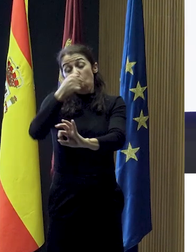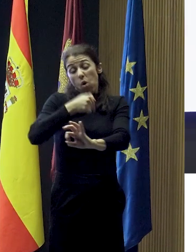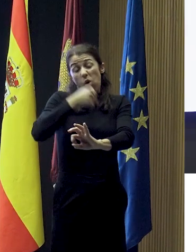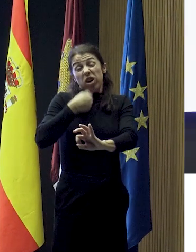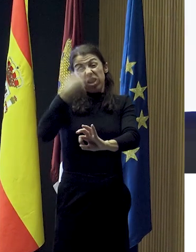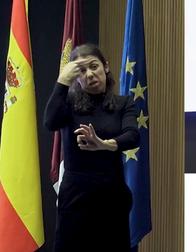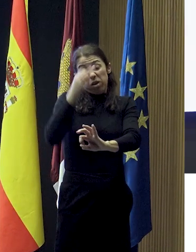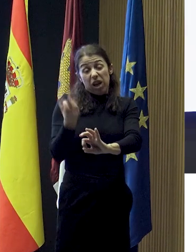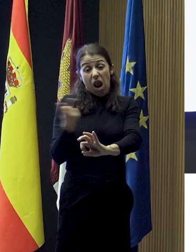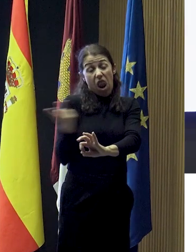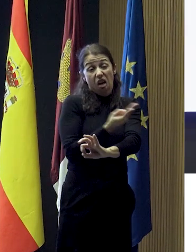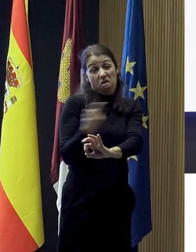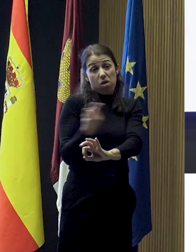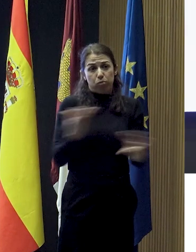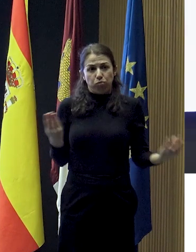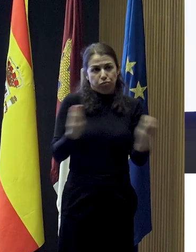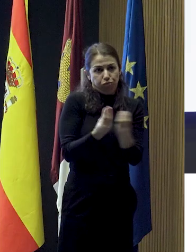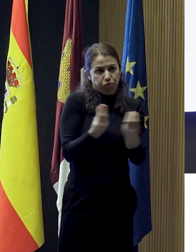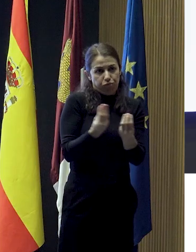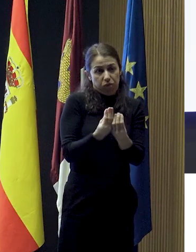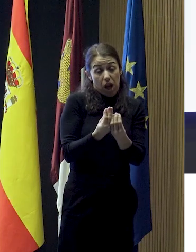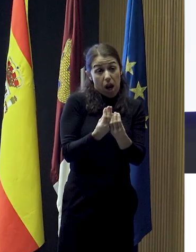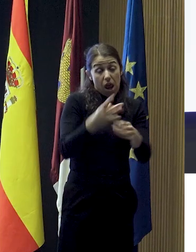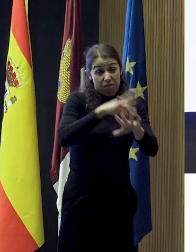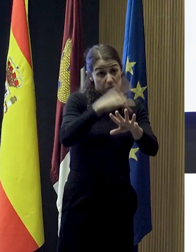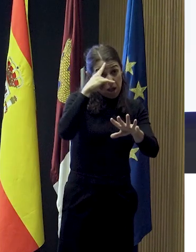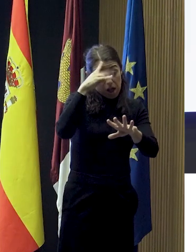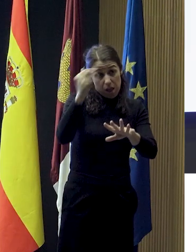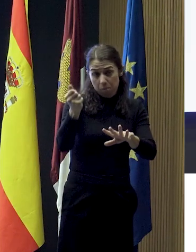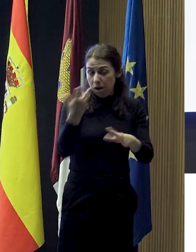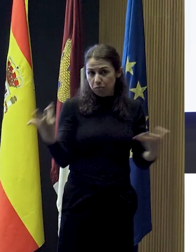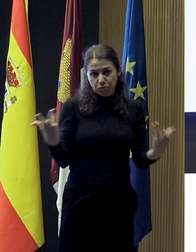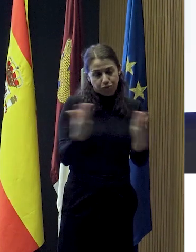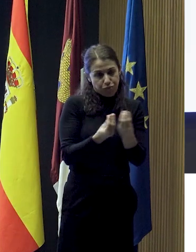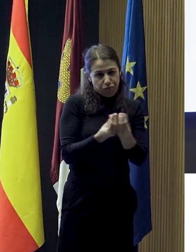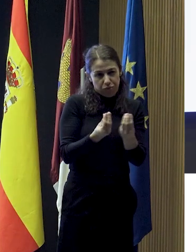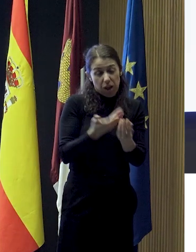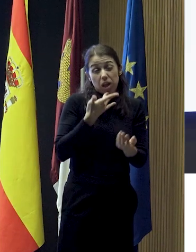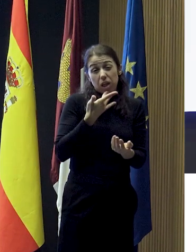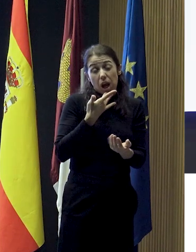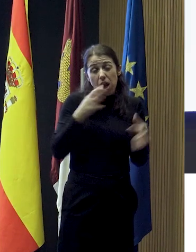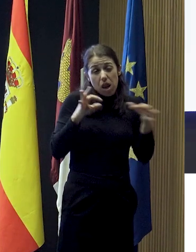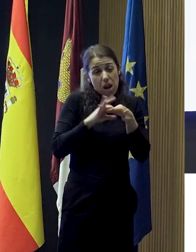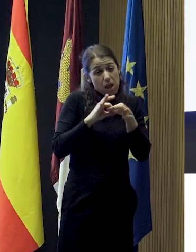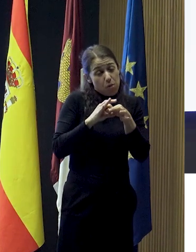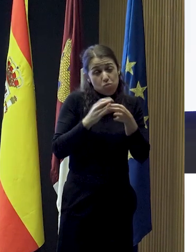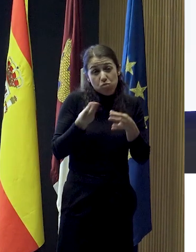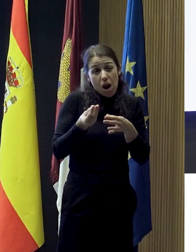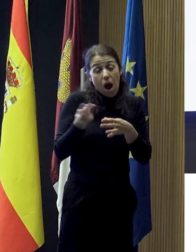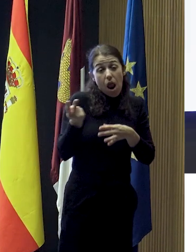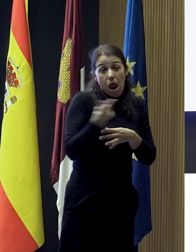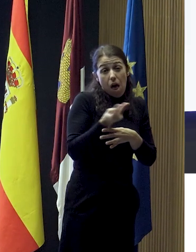día lo que sabemos es que las dos conviven en las enfermedades de Alzheimer y que tienen mucha más relación la